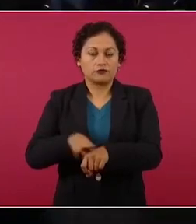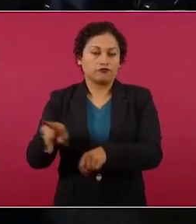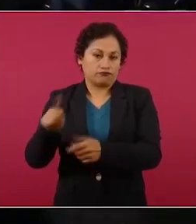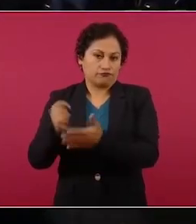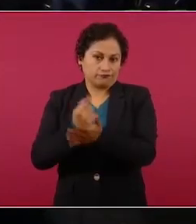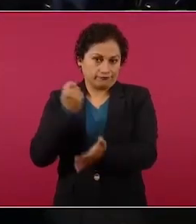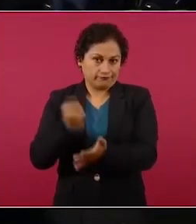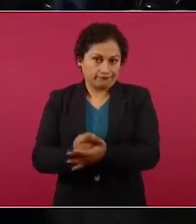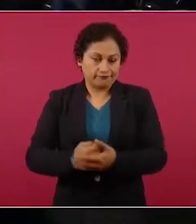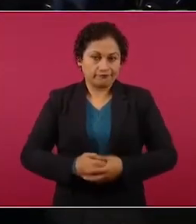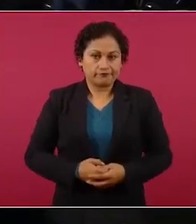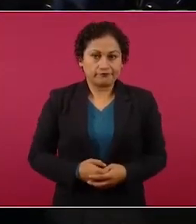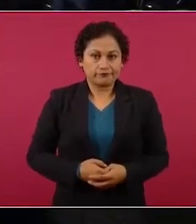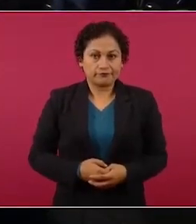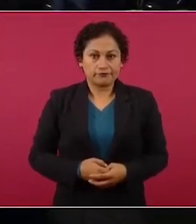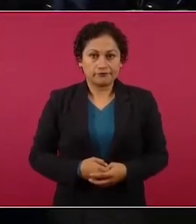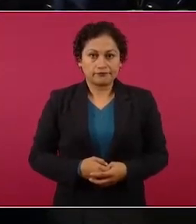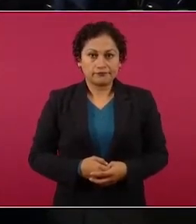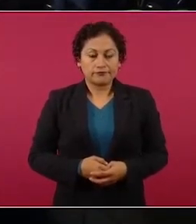Tamaulipas,